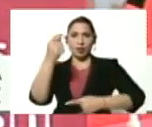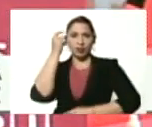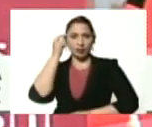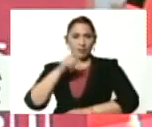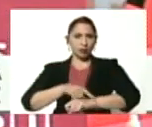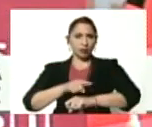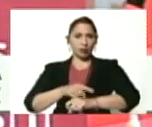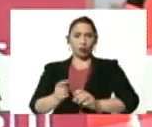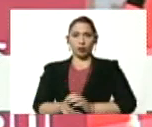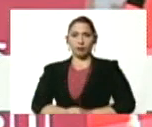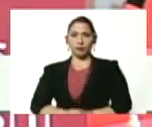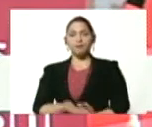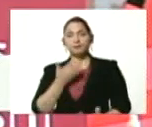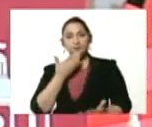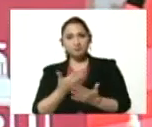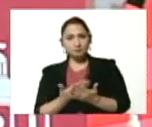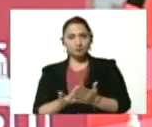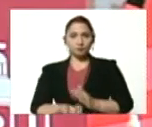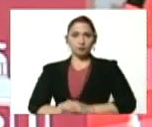horas. Muchísimas gracias.